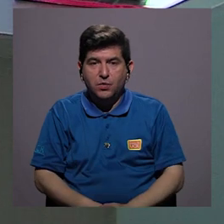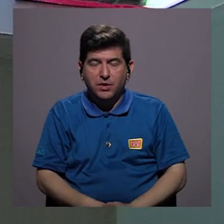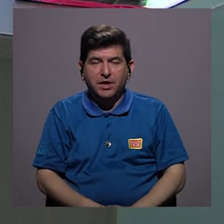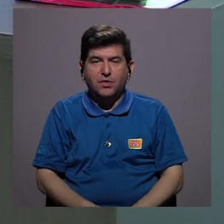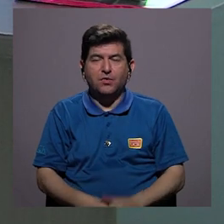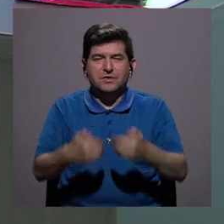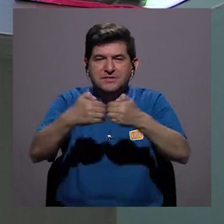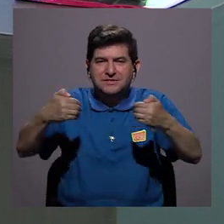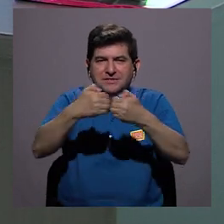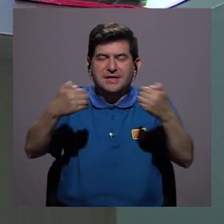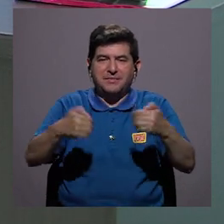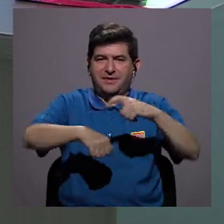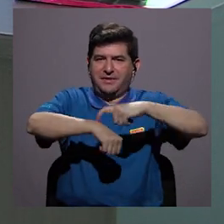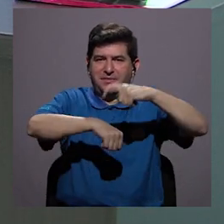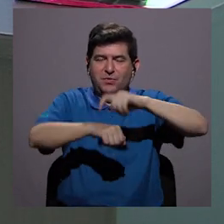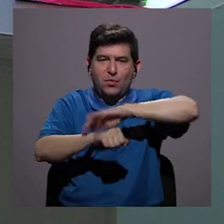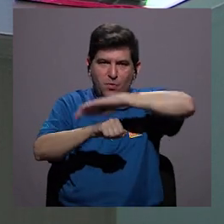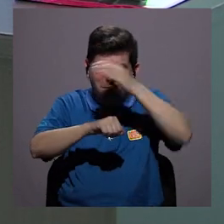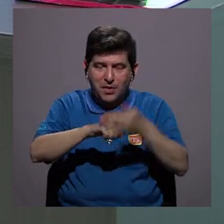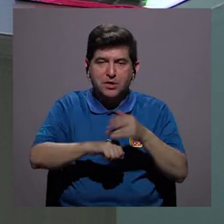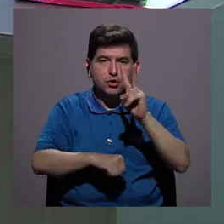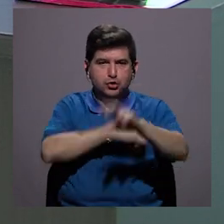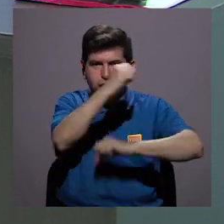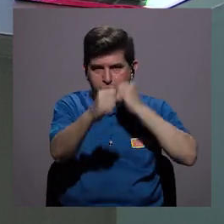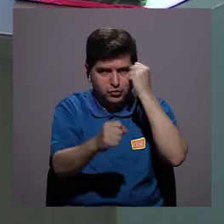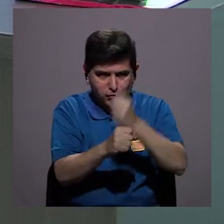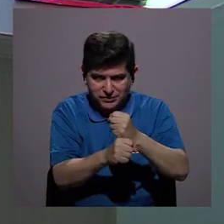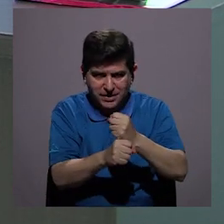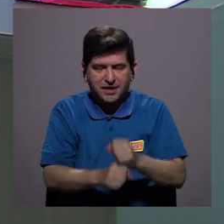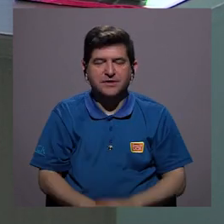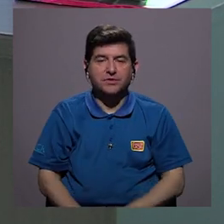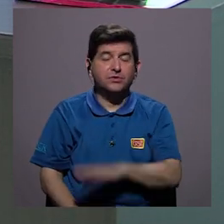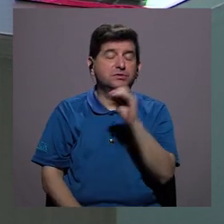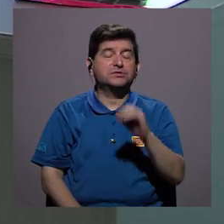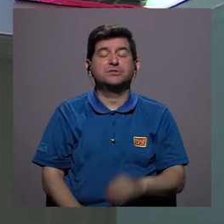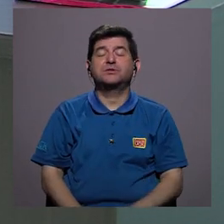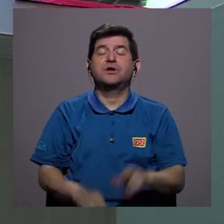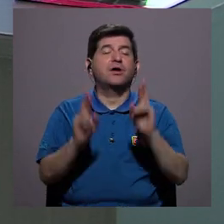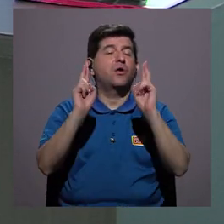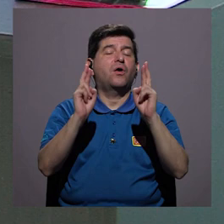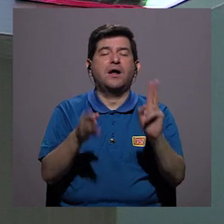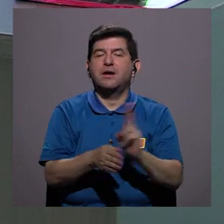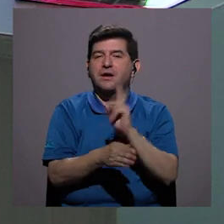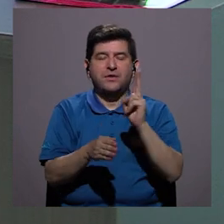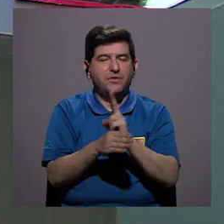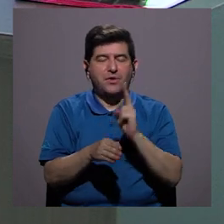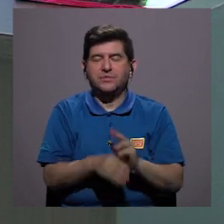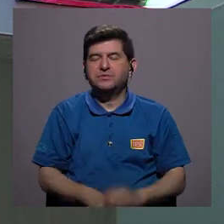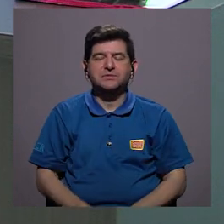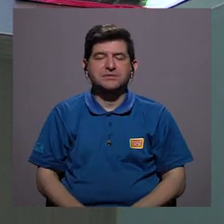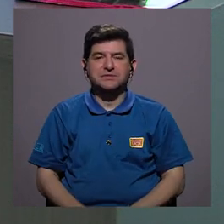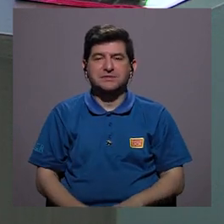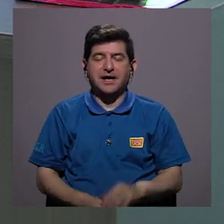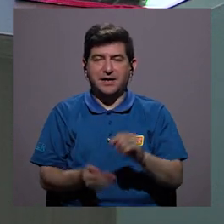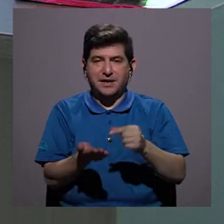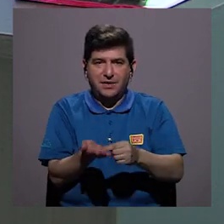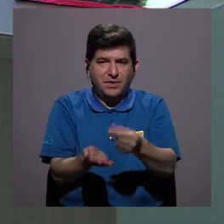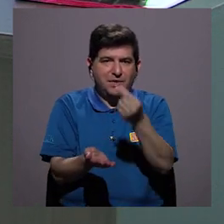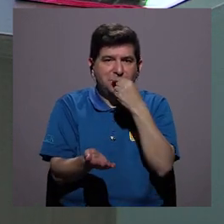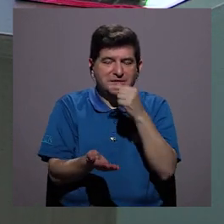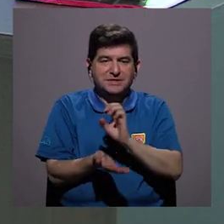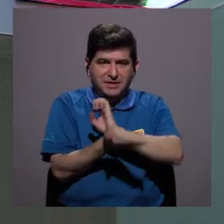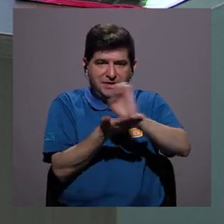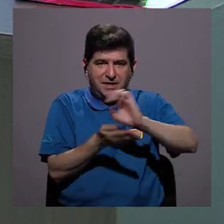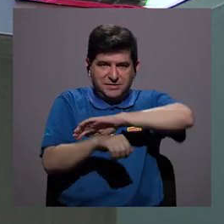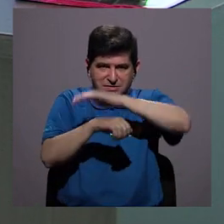los embarazos y de por lo menos 2 años entre uno y otro, y ojalá no planificar con métodos hormonales. Uh-huh.